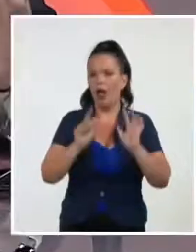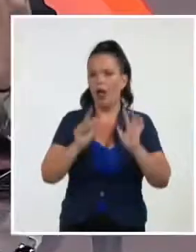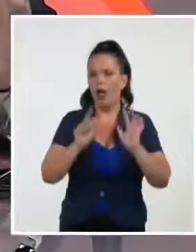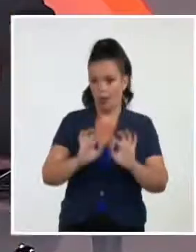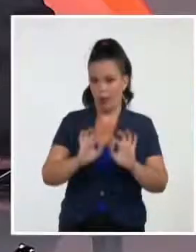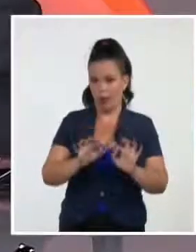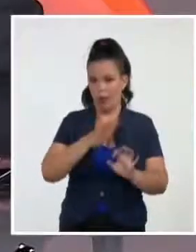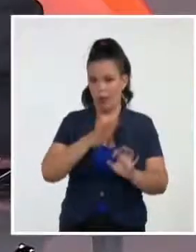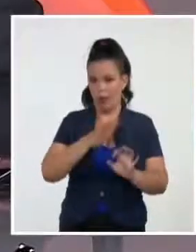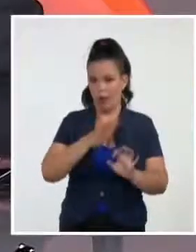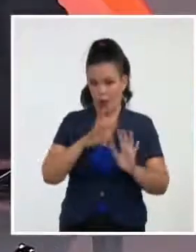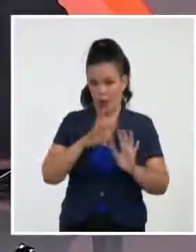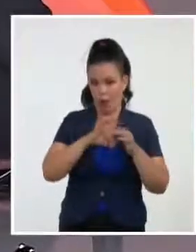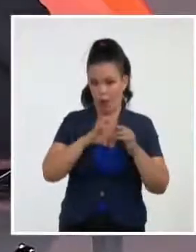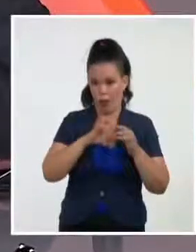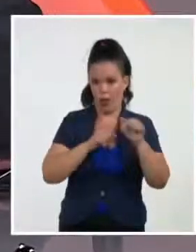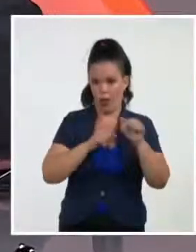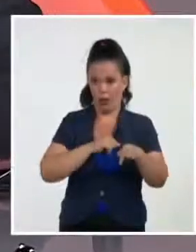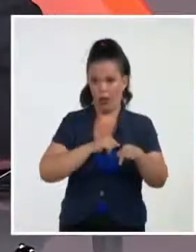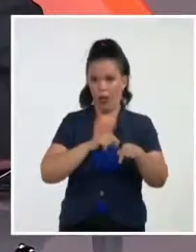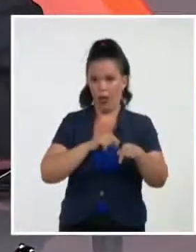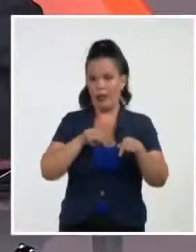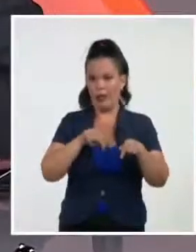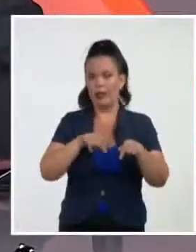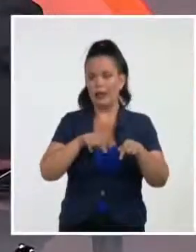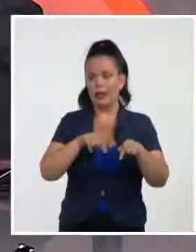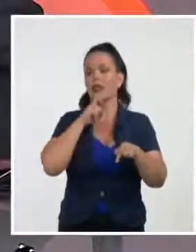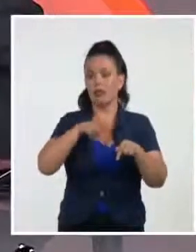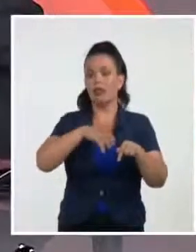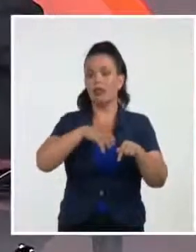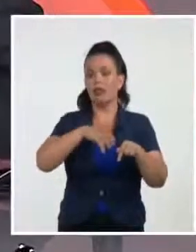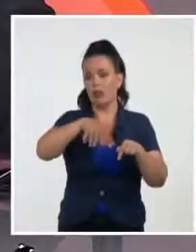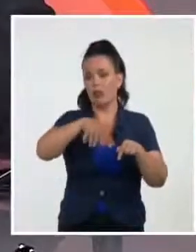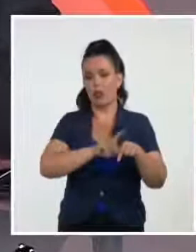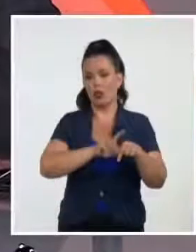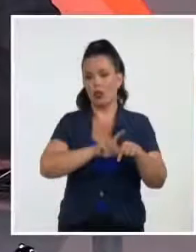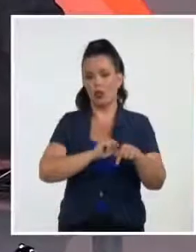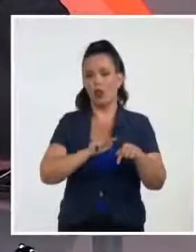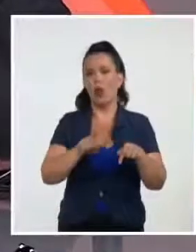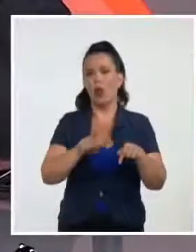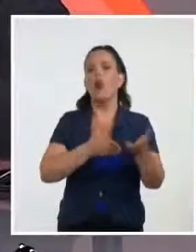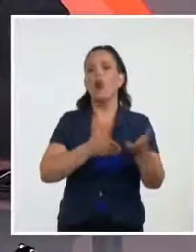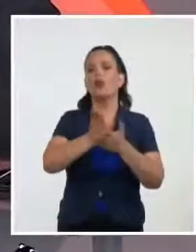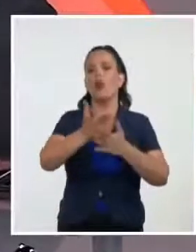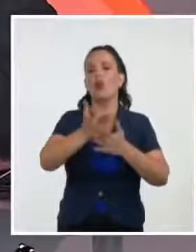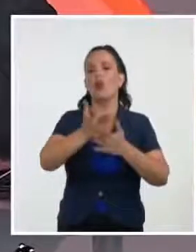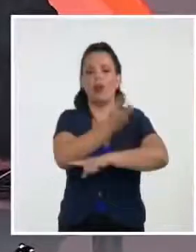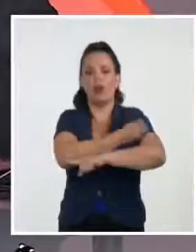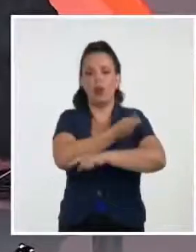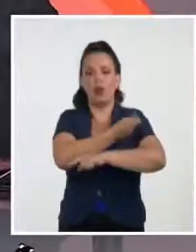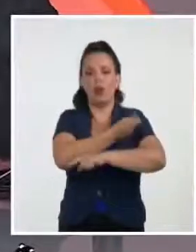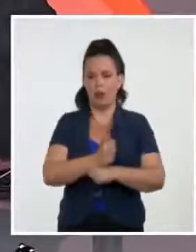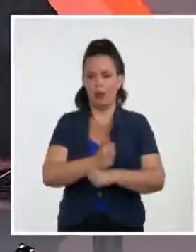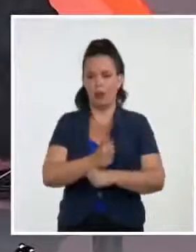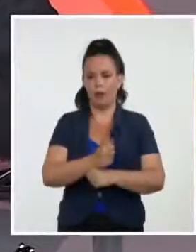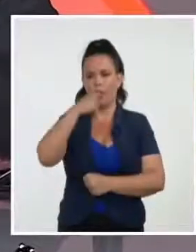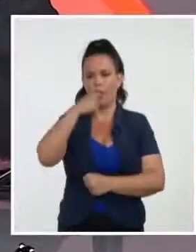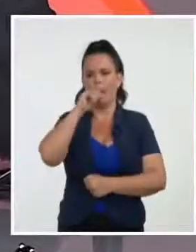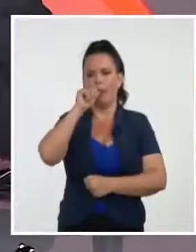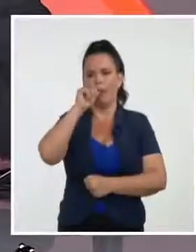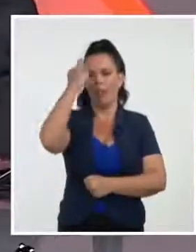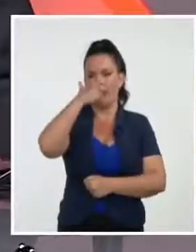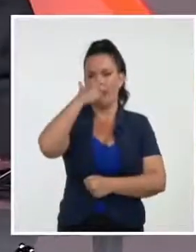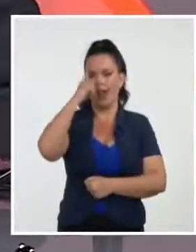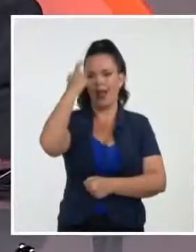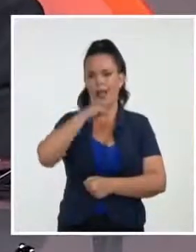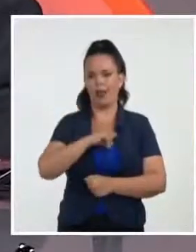situación bastante ahora tensa, pues continúan los procesos de intervención sanitaria con las vacunas Abdala y Soberana Plus en